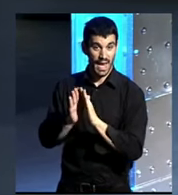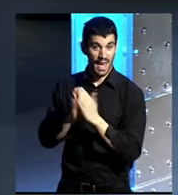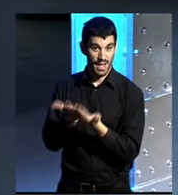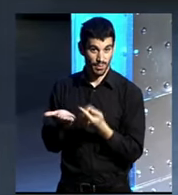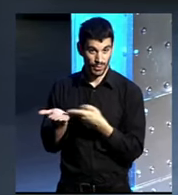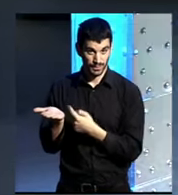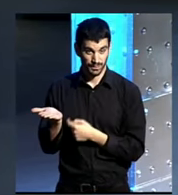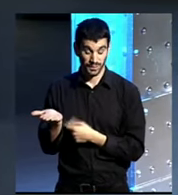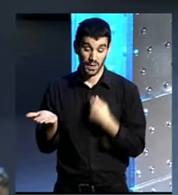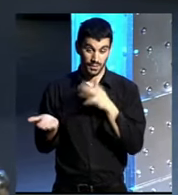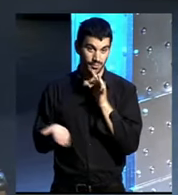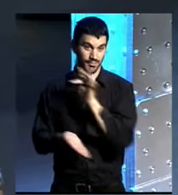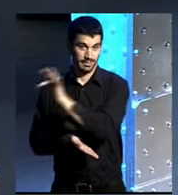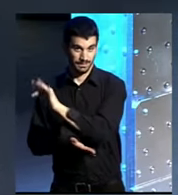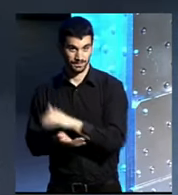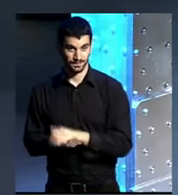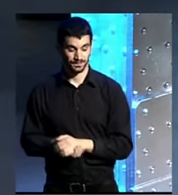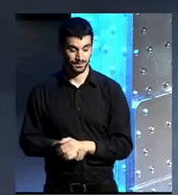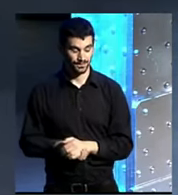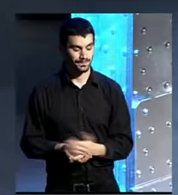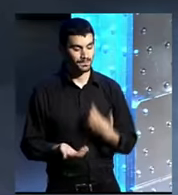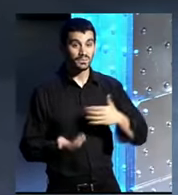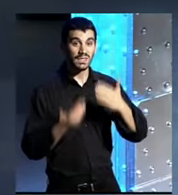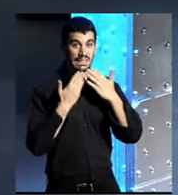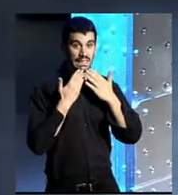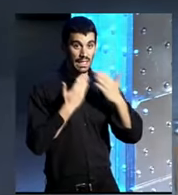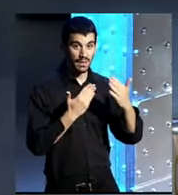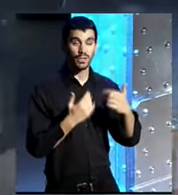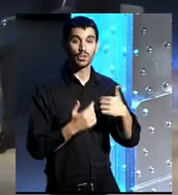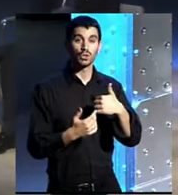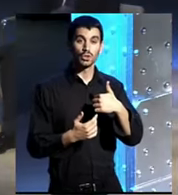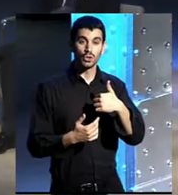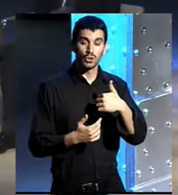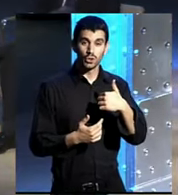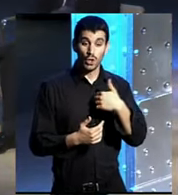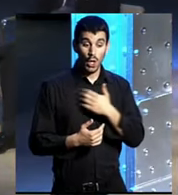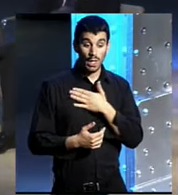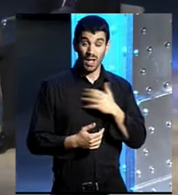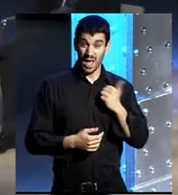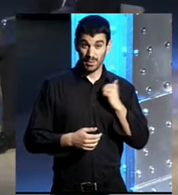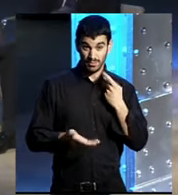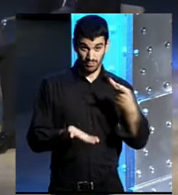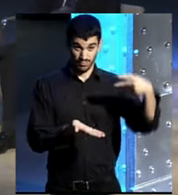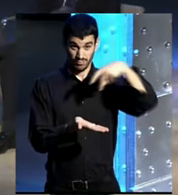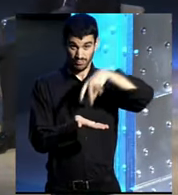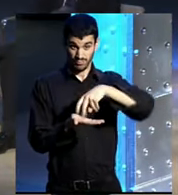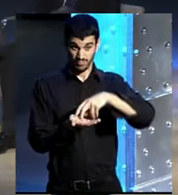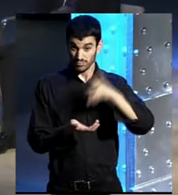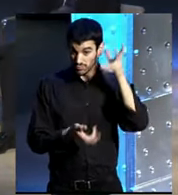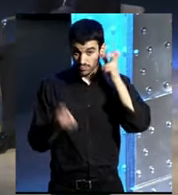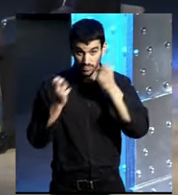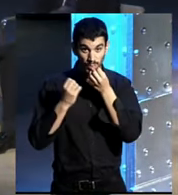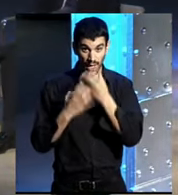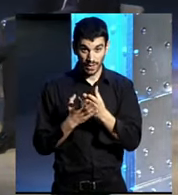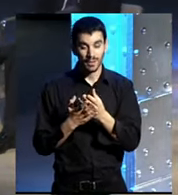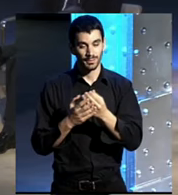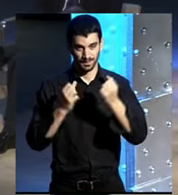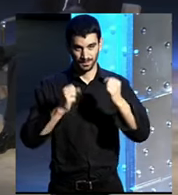Bueno, muchas gracias. Yo hablaré desde el atril. ¿Se me oye bien? ¿Sí? De acuerdo.